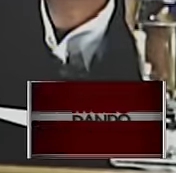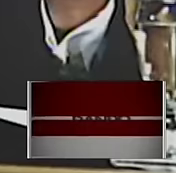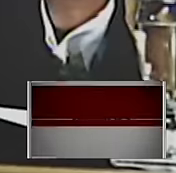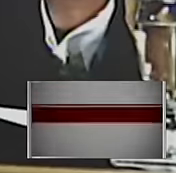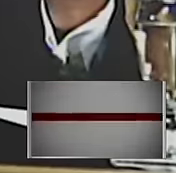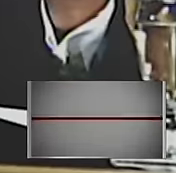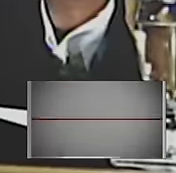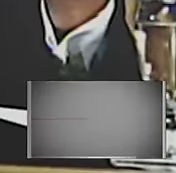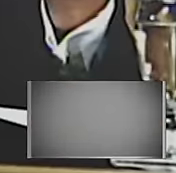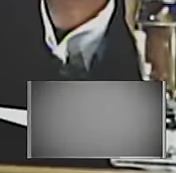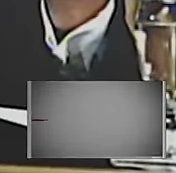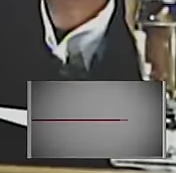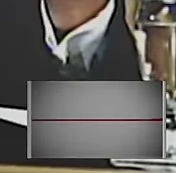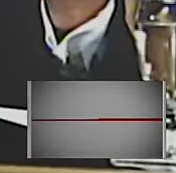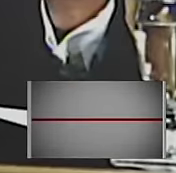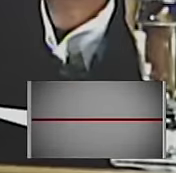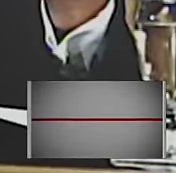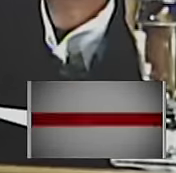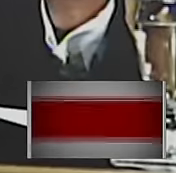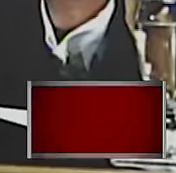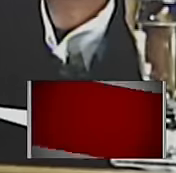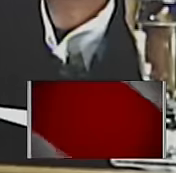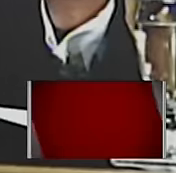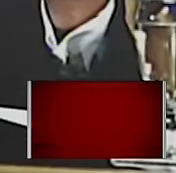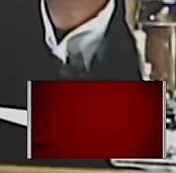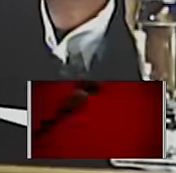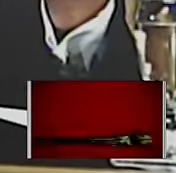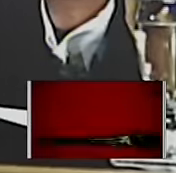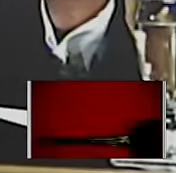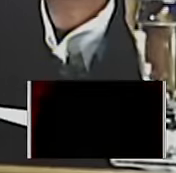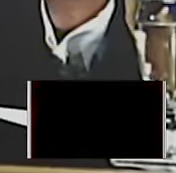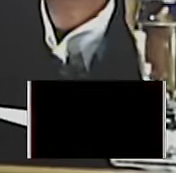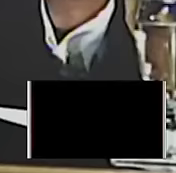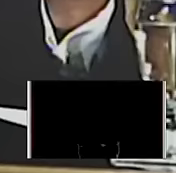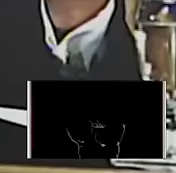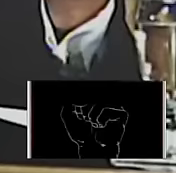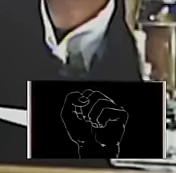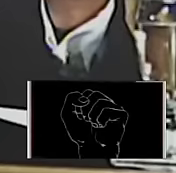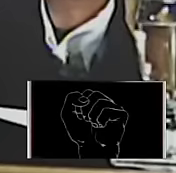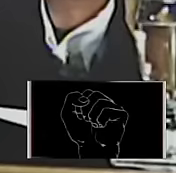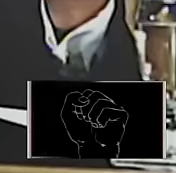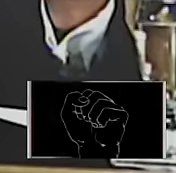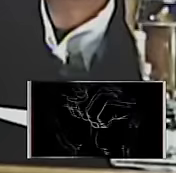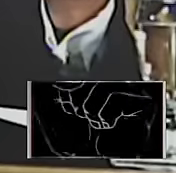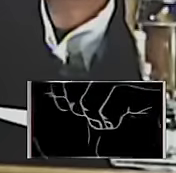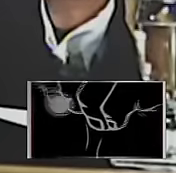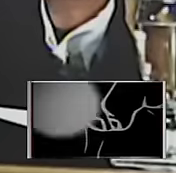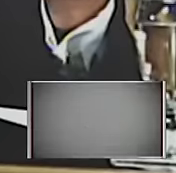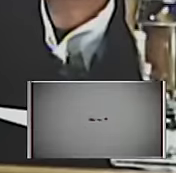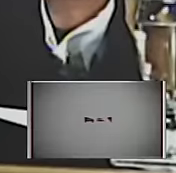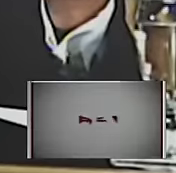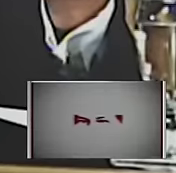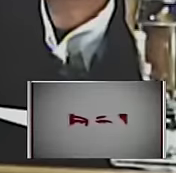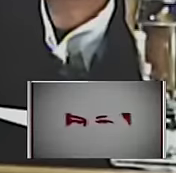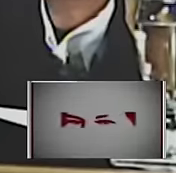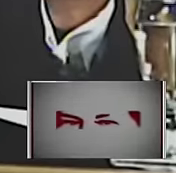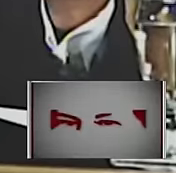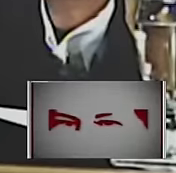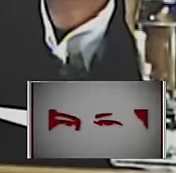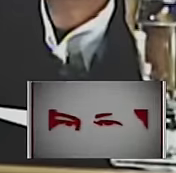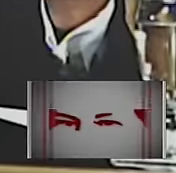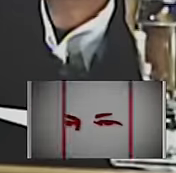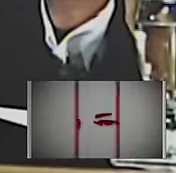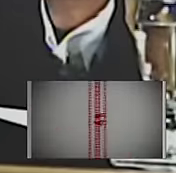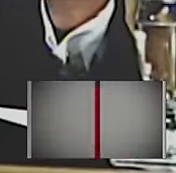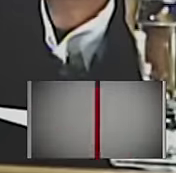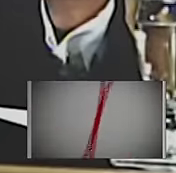Victoria 100.7, Ospinero 89.1, además de BTV, que BTV es la